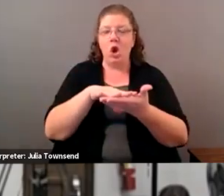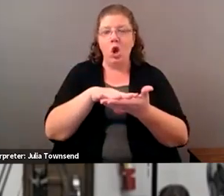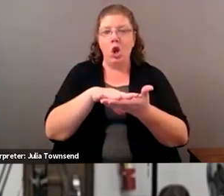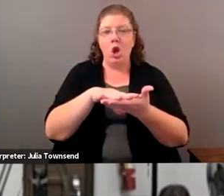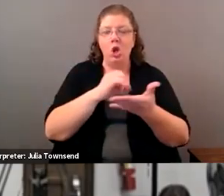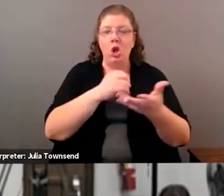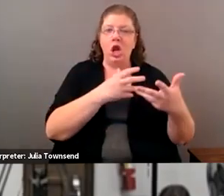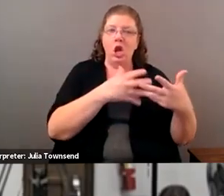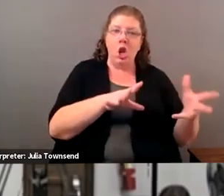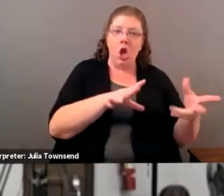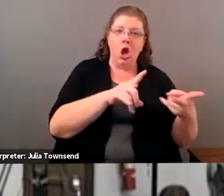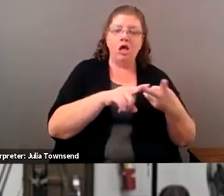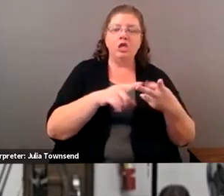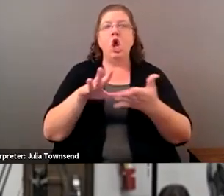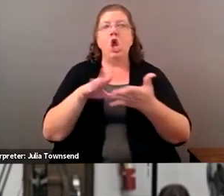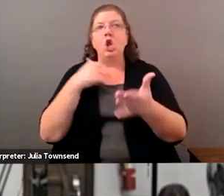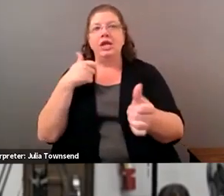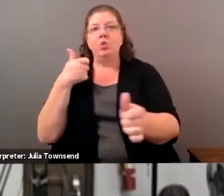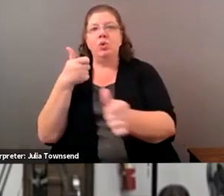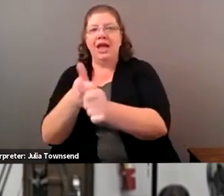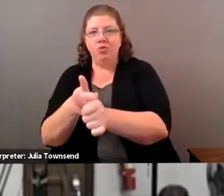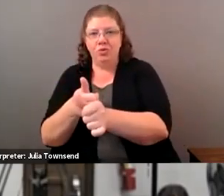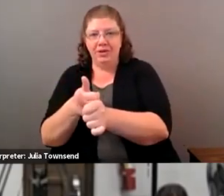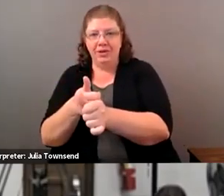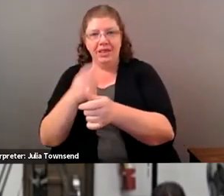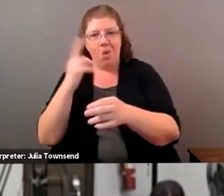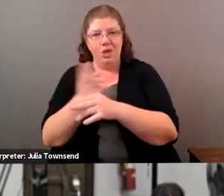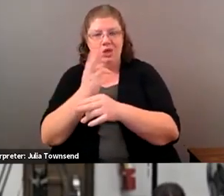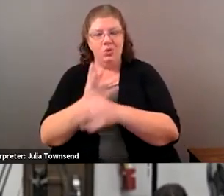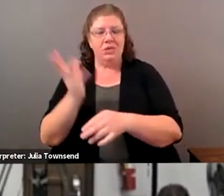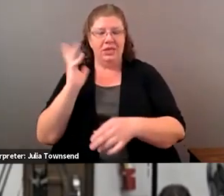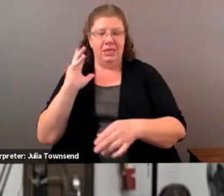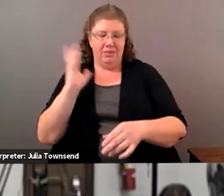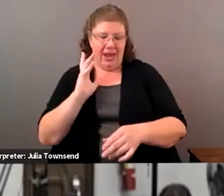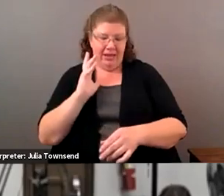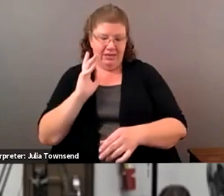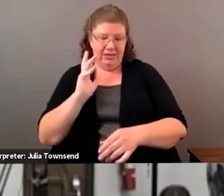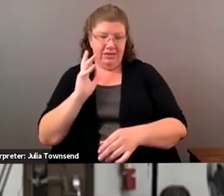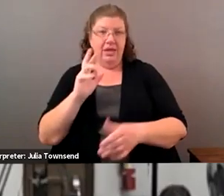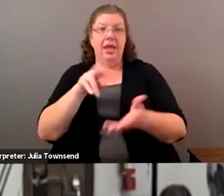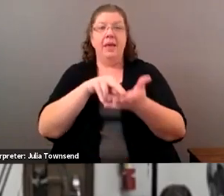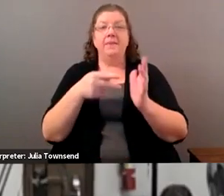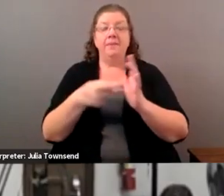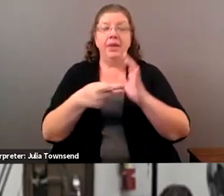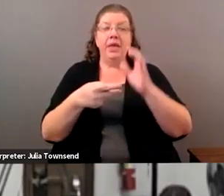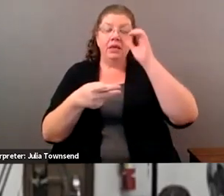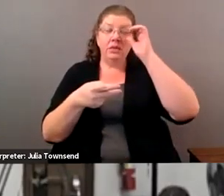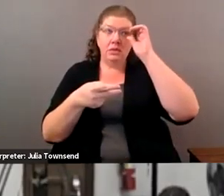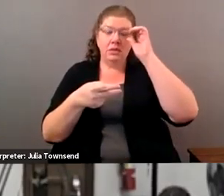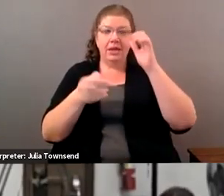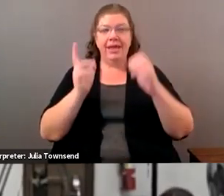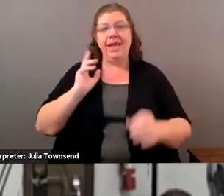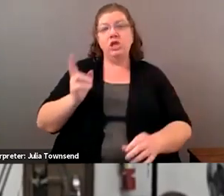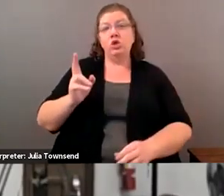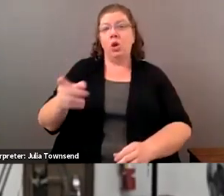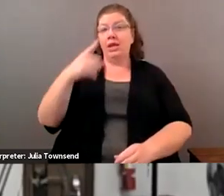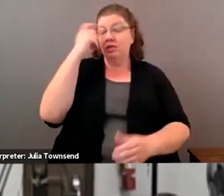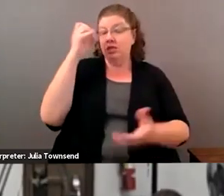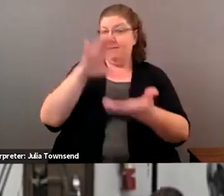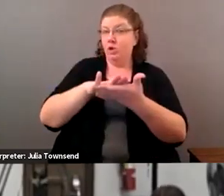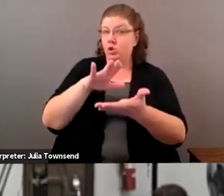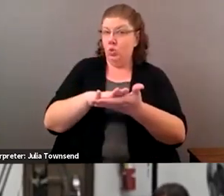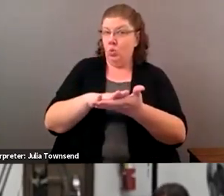pérdida aprendizaje contra recuperación de aprendizaje que ya hemos usado en el pasado y esto significa que históricamente en la escuela de